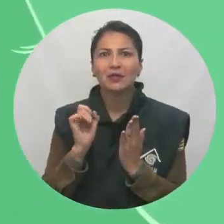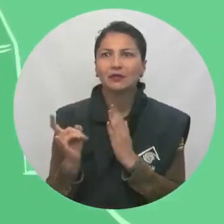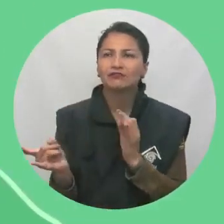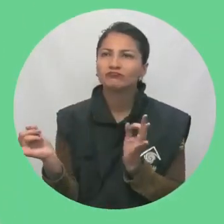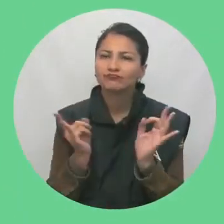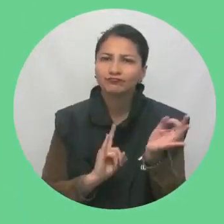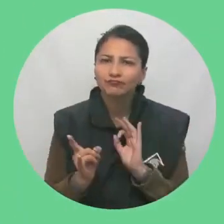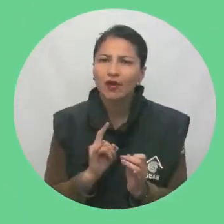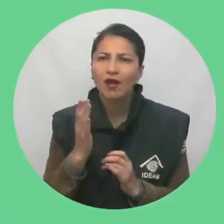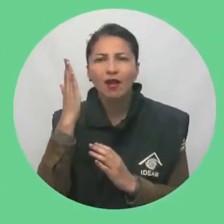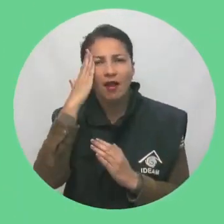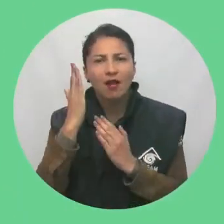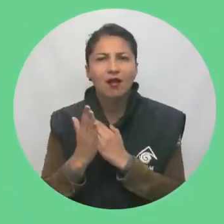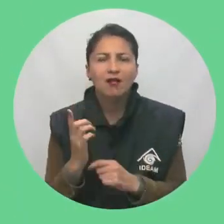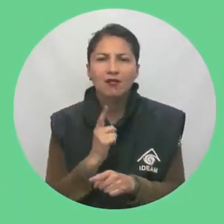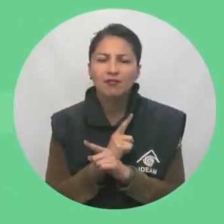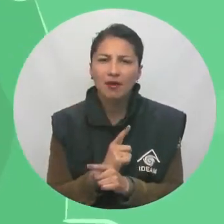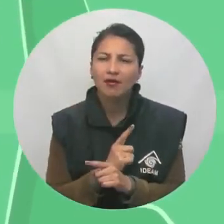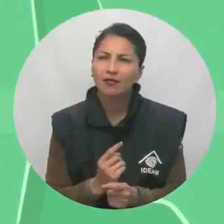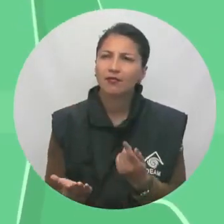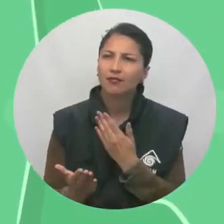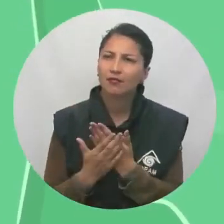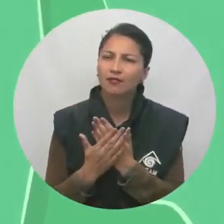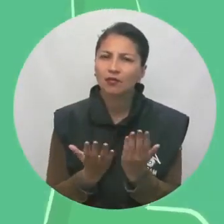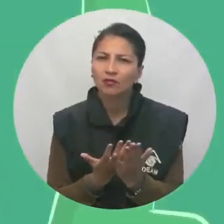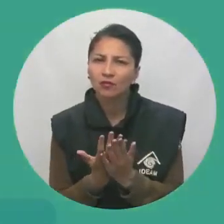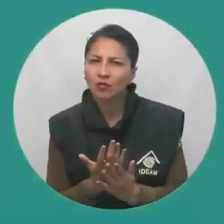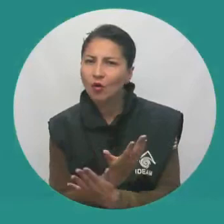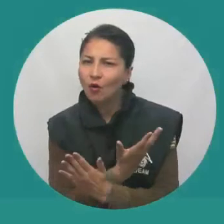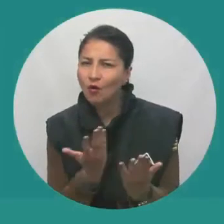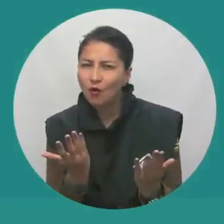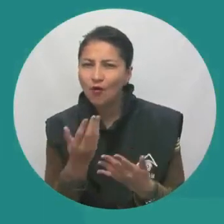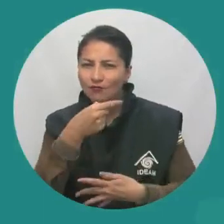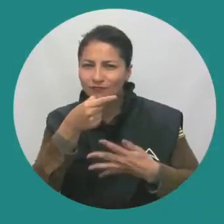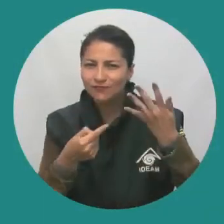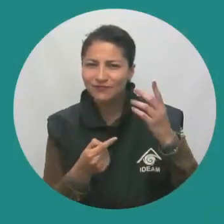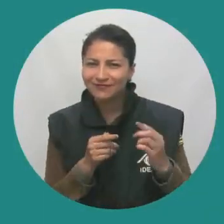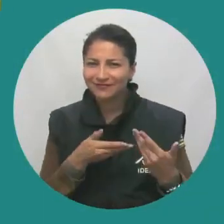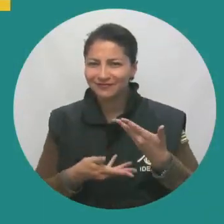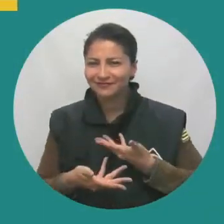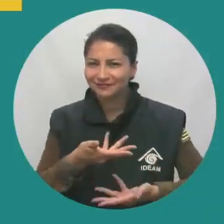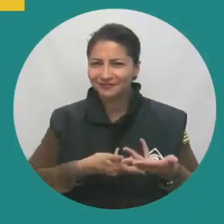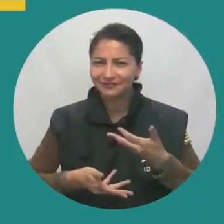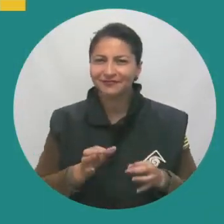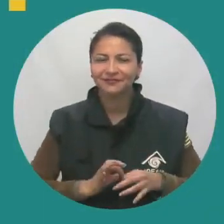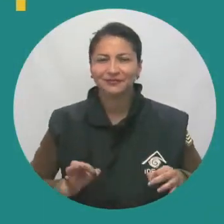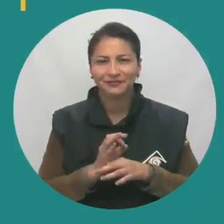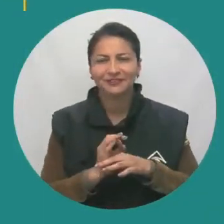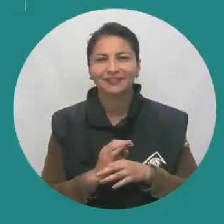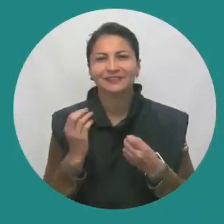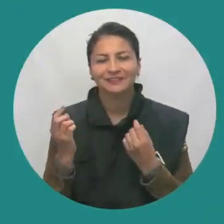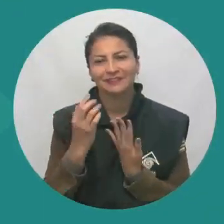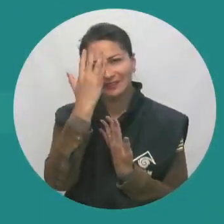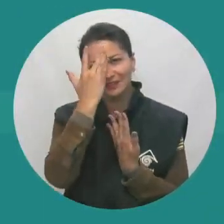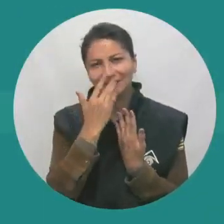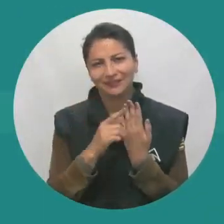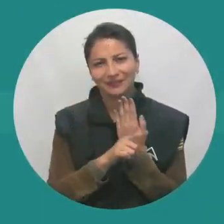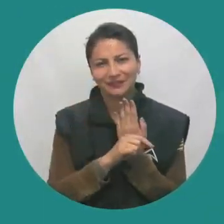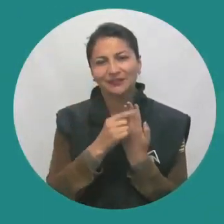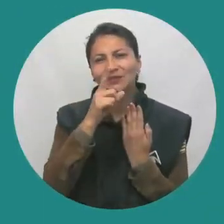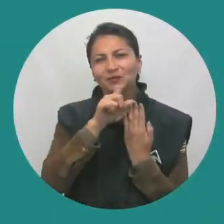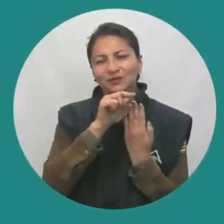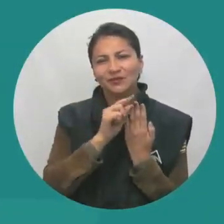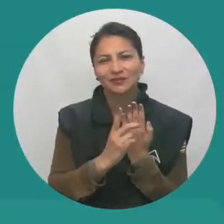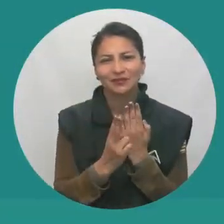Información en tiempo real, detallada, satelital, recomendaciones y muchas opciones de interacción. Síganos a través de nuestras